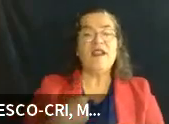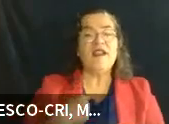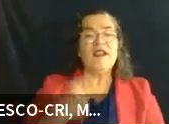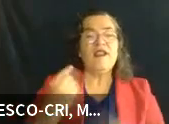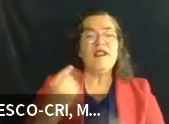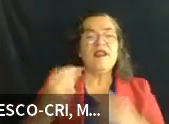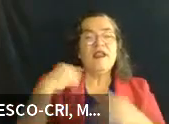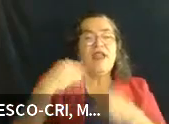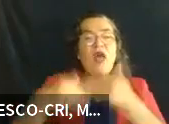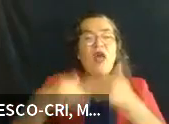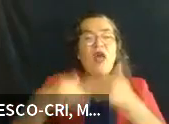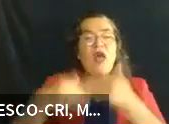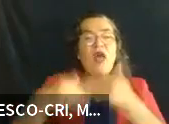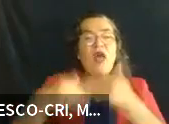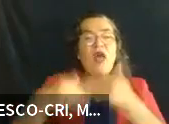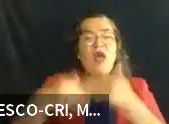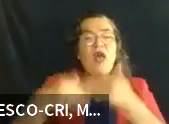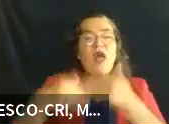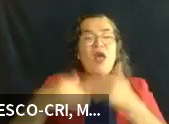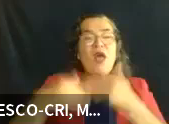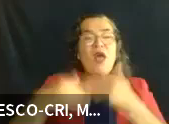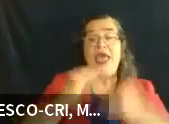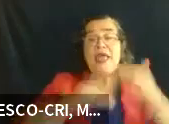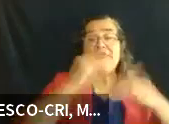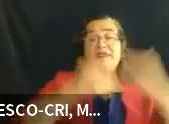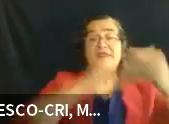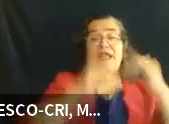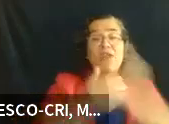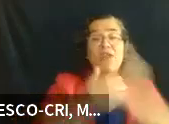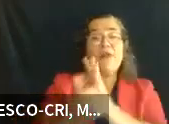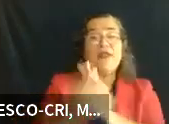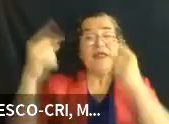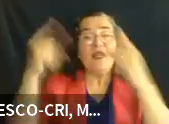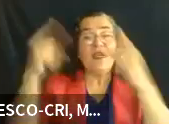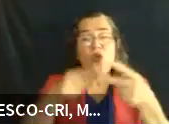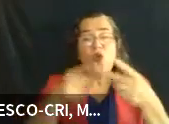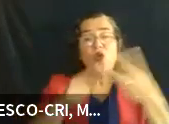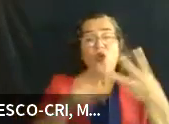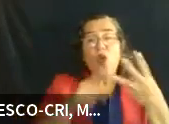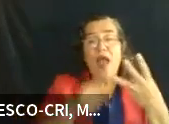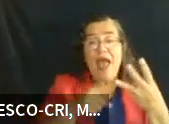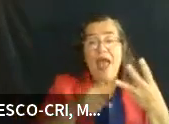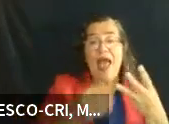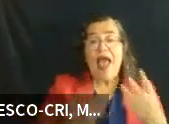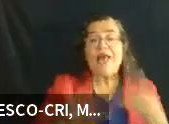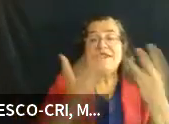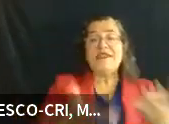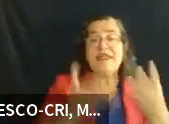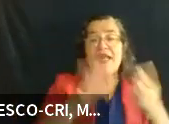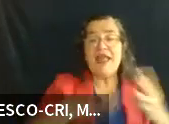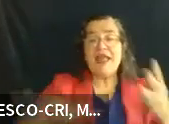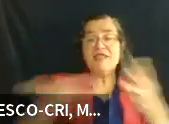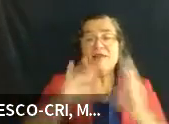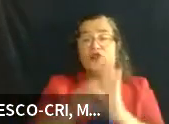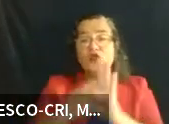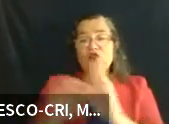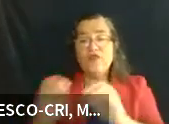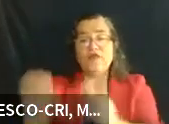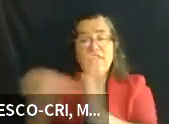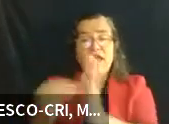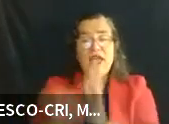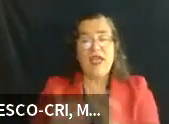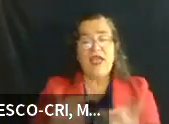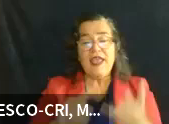sus niveles de logro, asignar esos niveles de logros a espacios curriculares y finalmente definir los resultados de